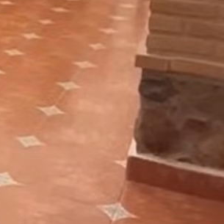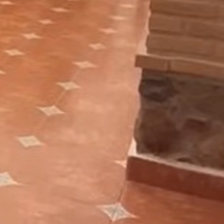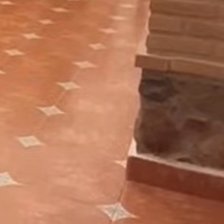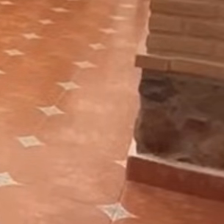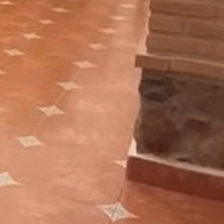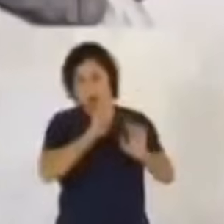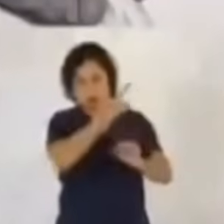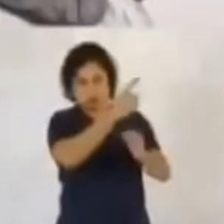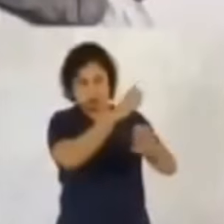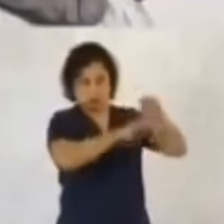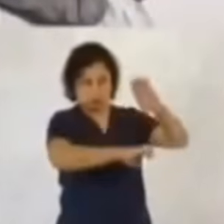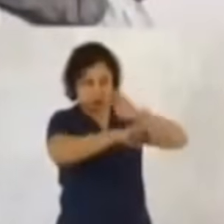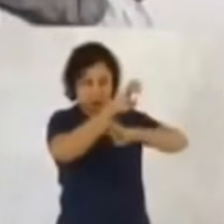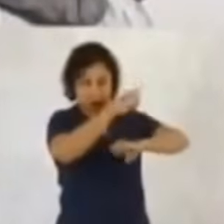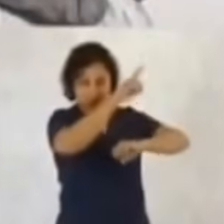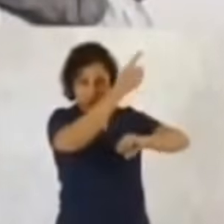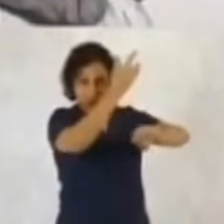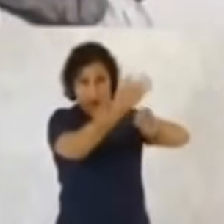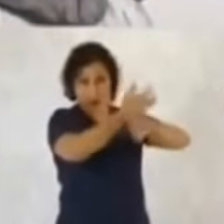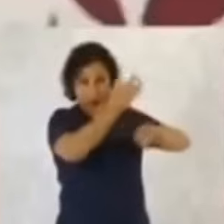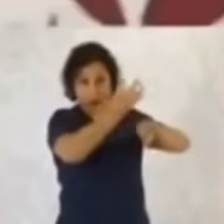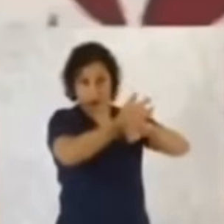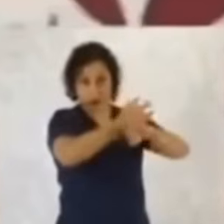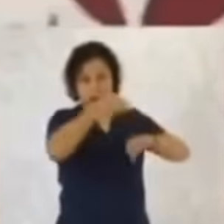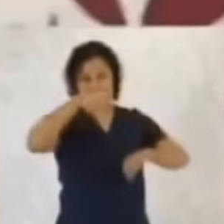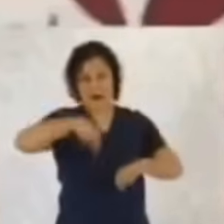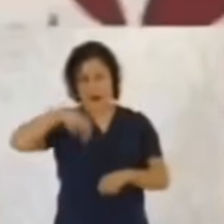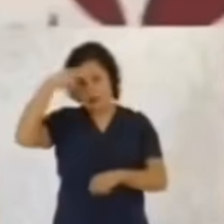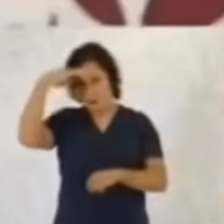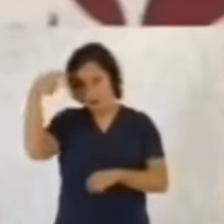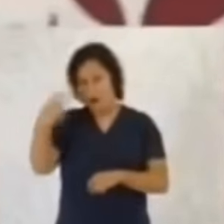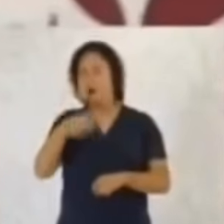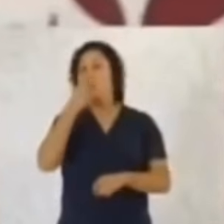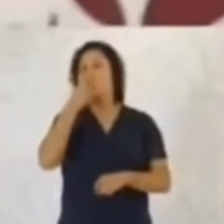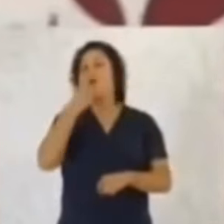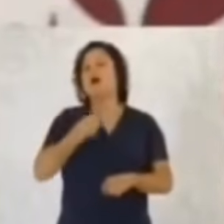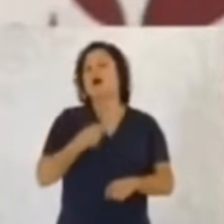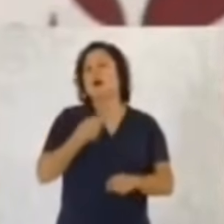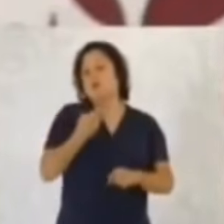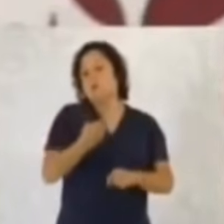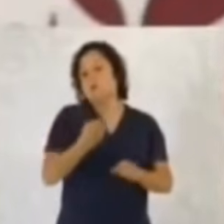Marina del Pilar. Y no hemos recibido mayor información.